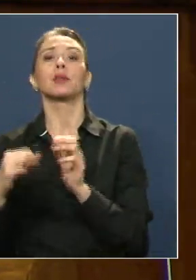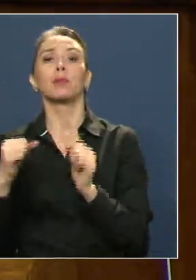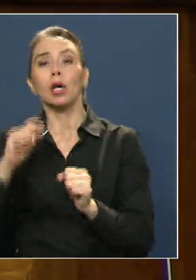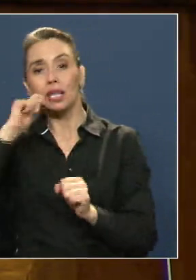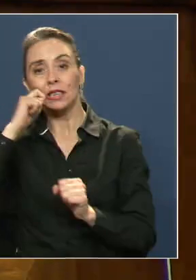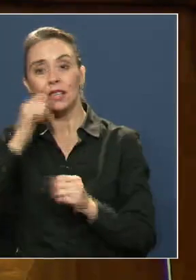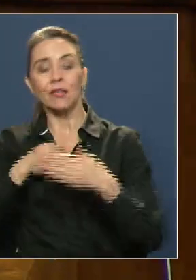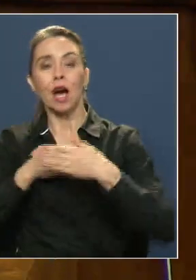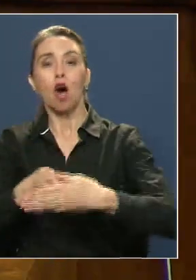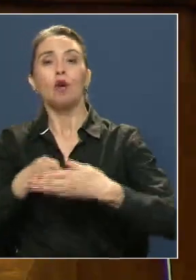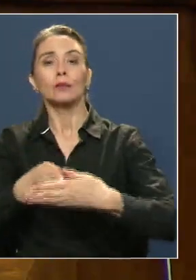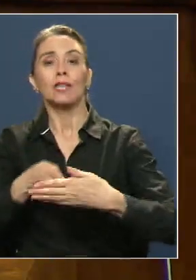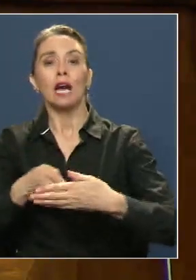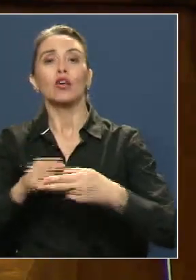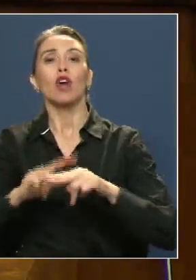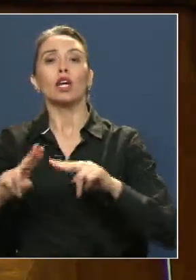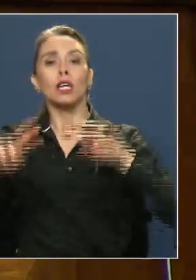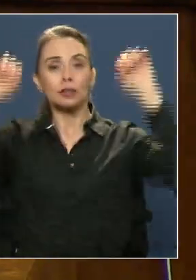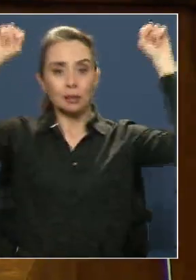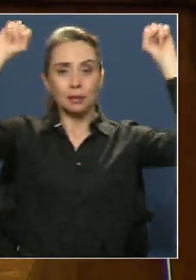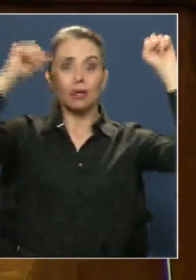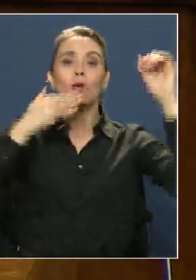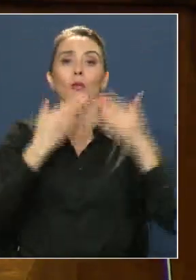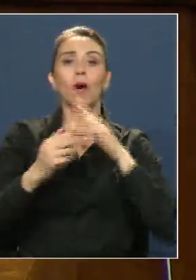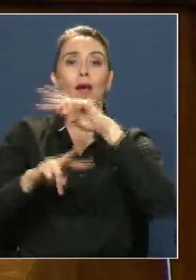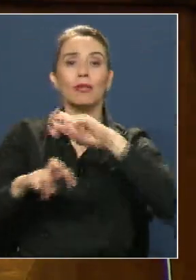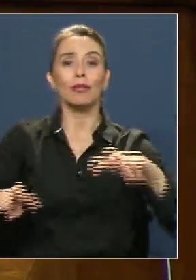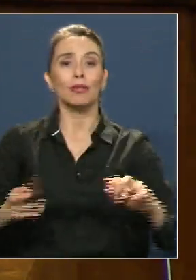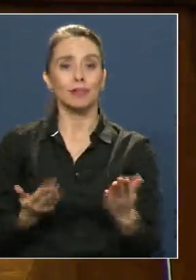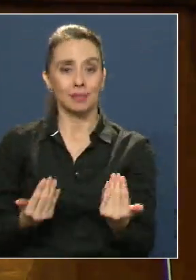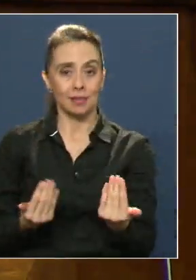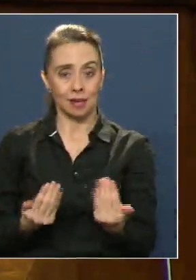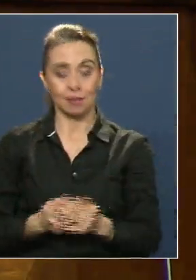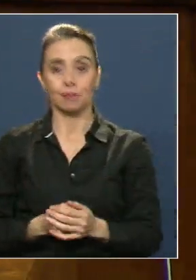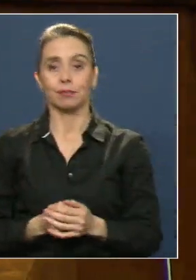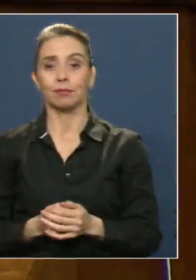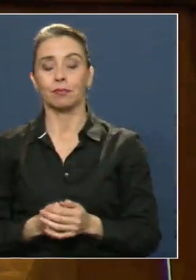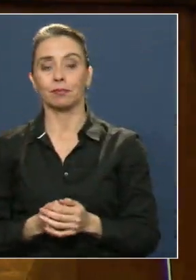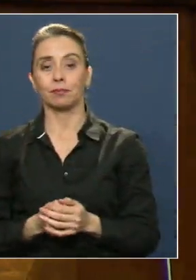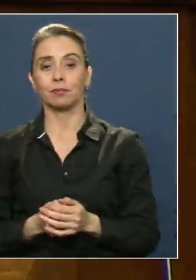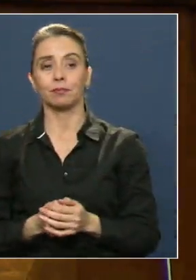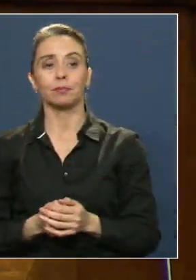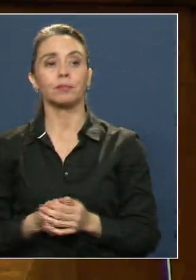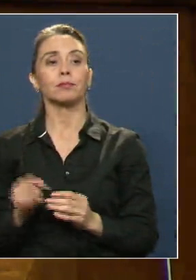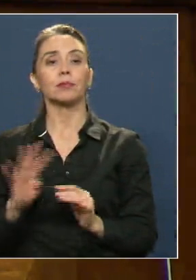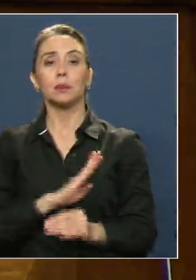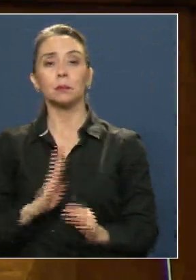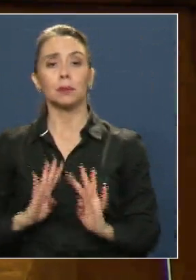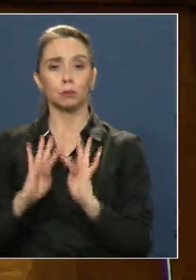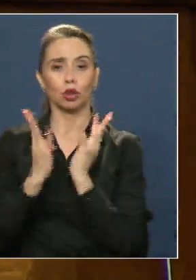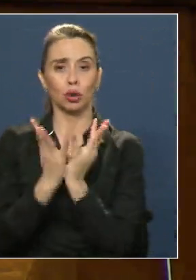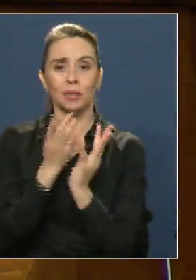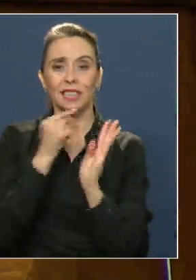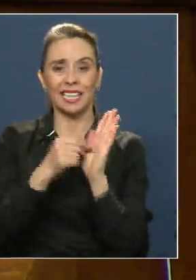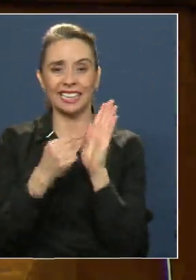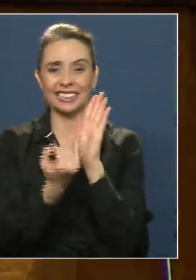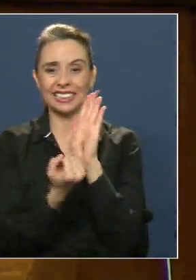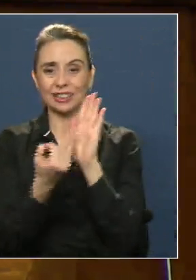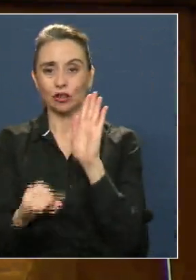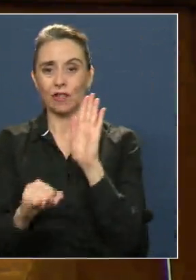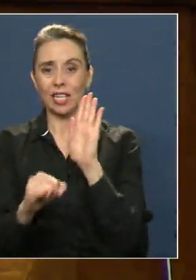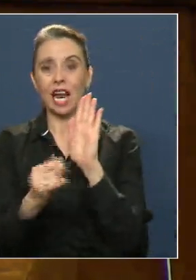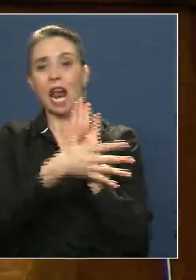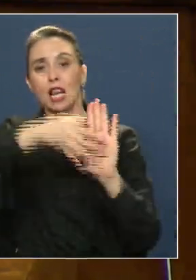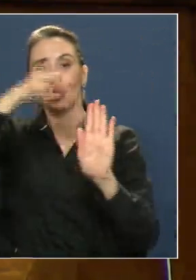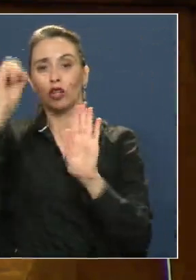un obstáculo al actuar del Ministerio Público cuando fuera necesario. La intención de la Comisión al eliminar este inciso final de la